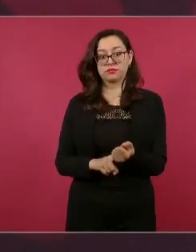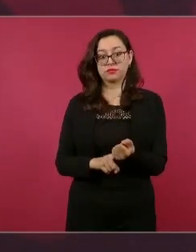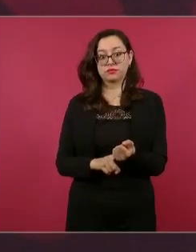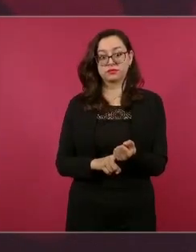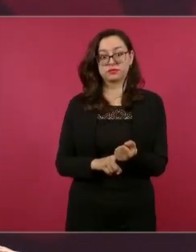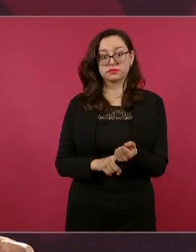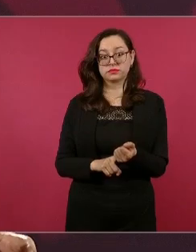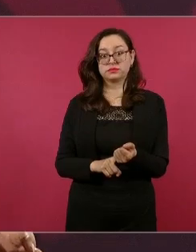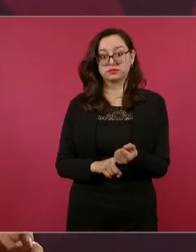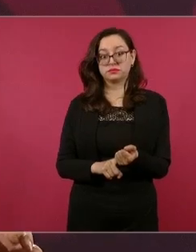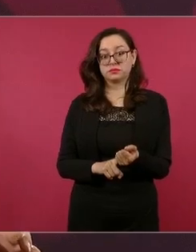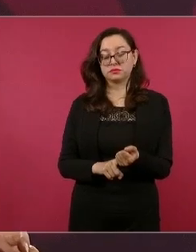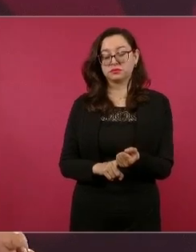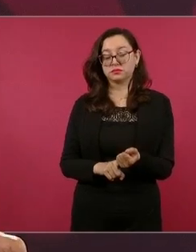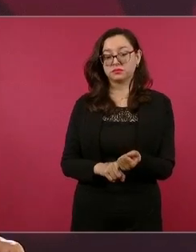la presidenta